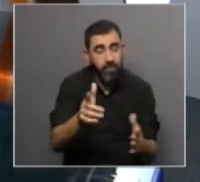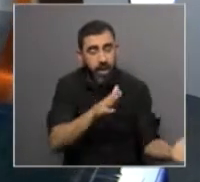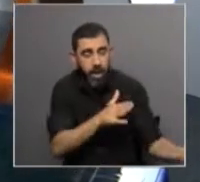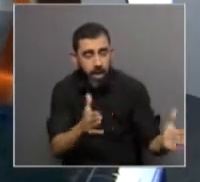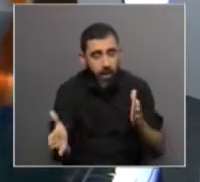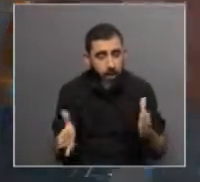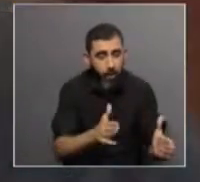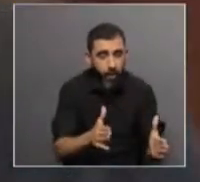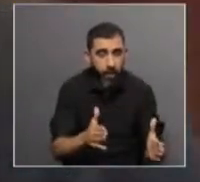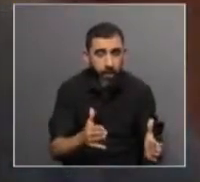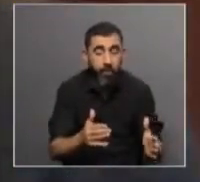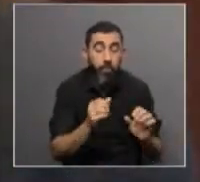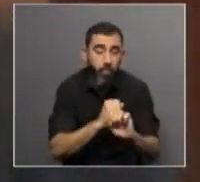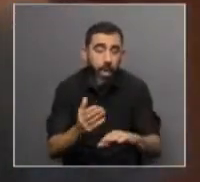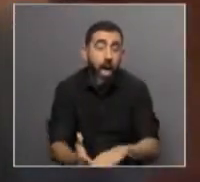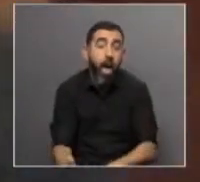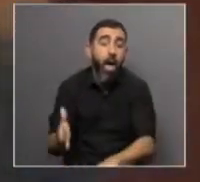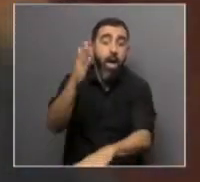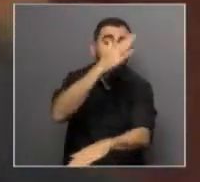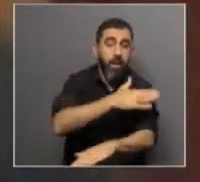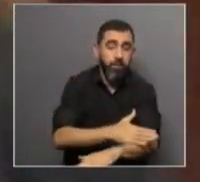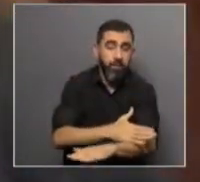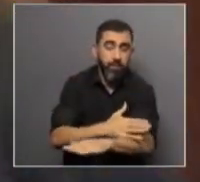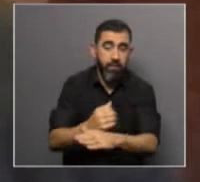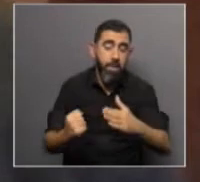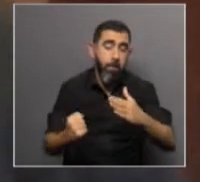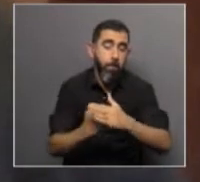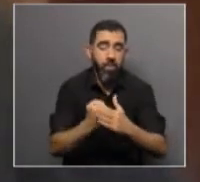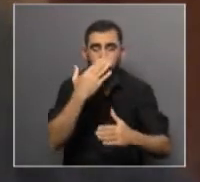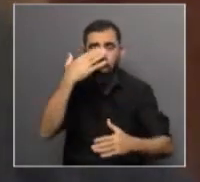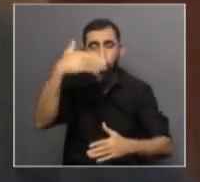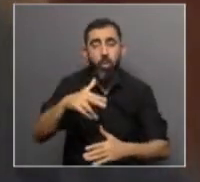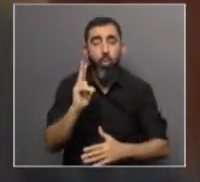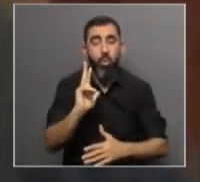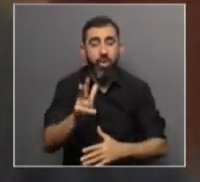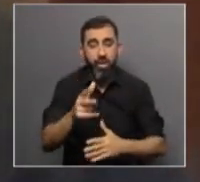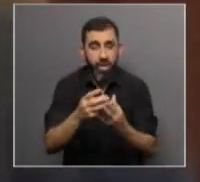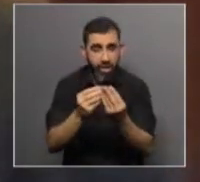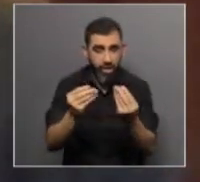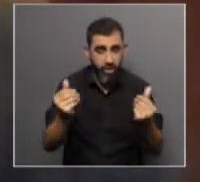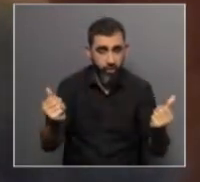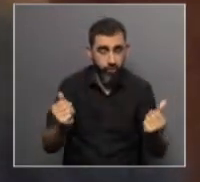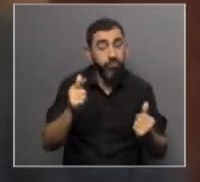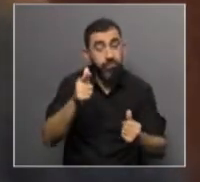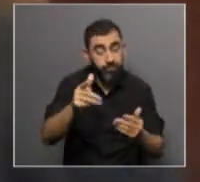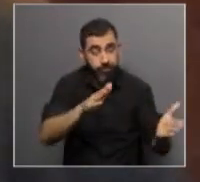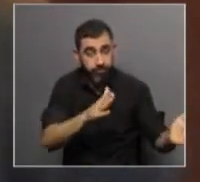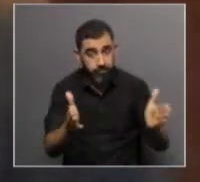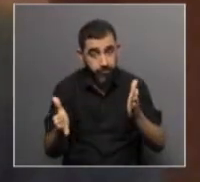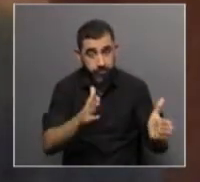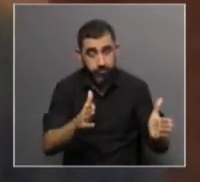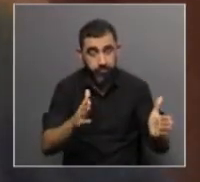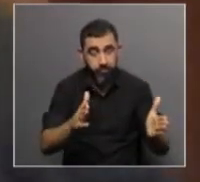que precede al máximo de la última glaciación. Y este es un periodo que en general ha